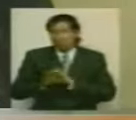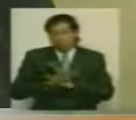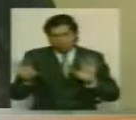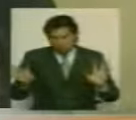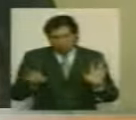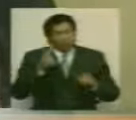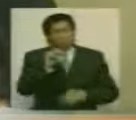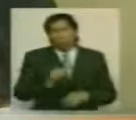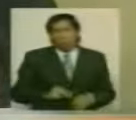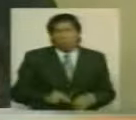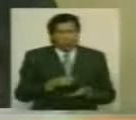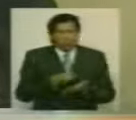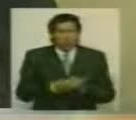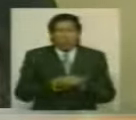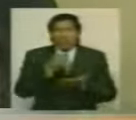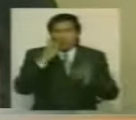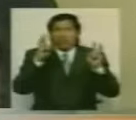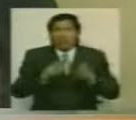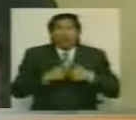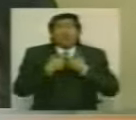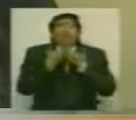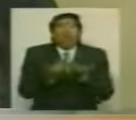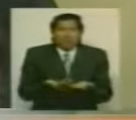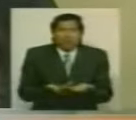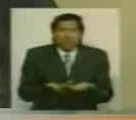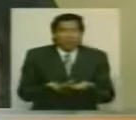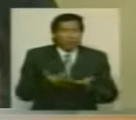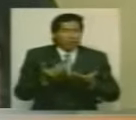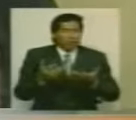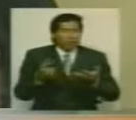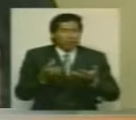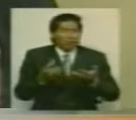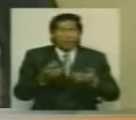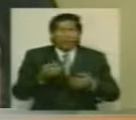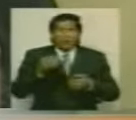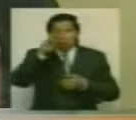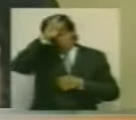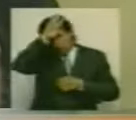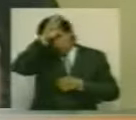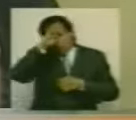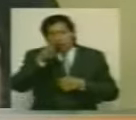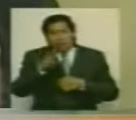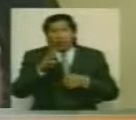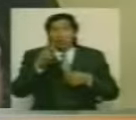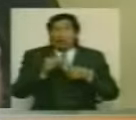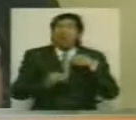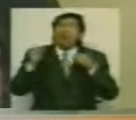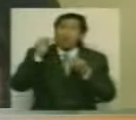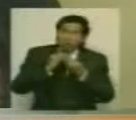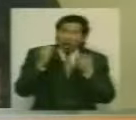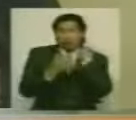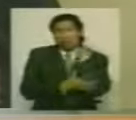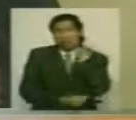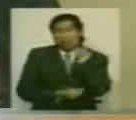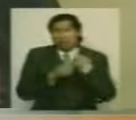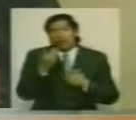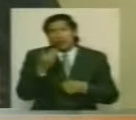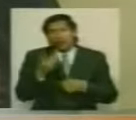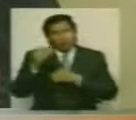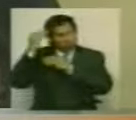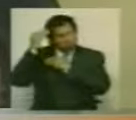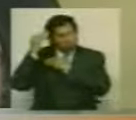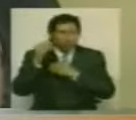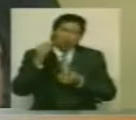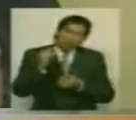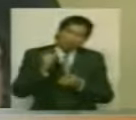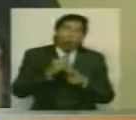la platita. Es un tema de cómo hacemos para que en Beni no haya más pobreza que la que hay en Santa Cruz o